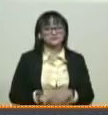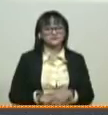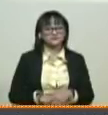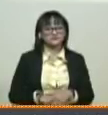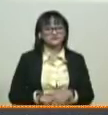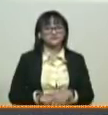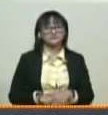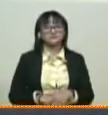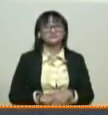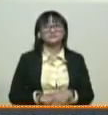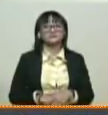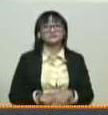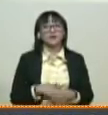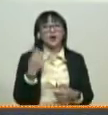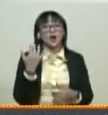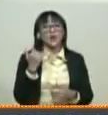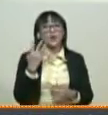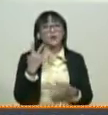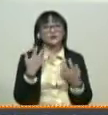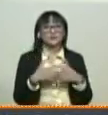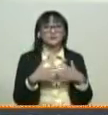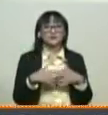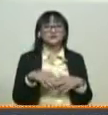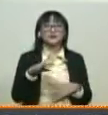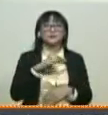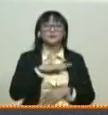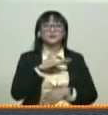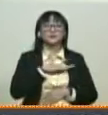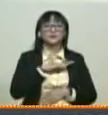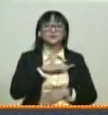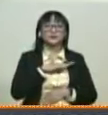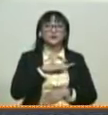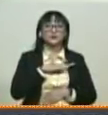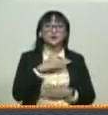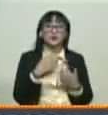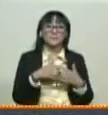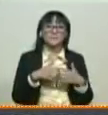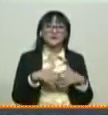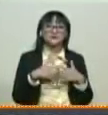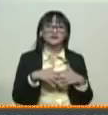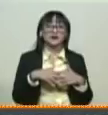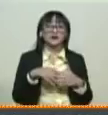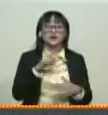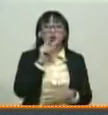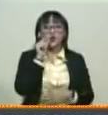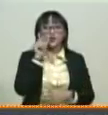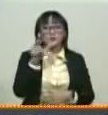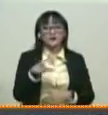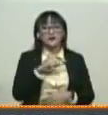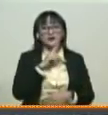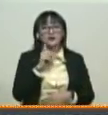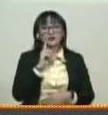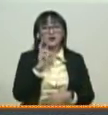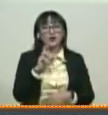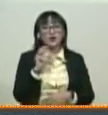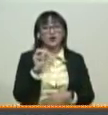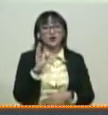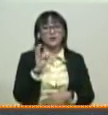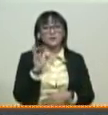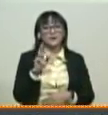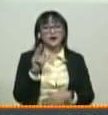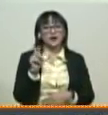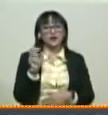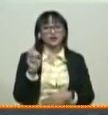cierto, 4 empresas pertenecientes a los empresarios Roberto Rincón y Abraham